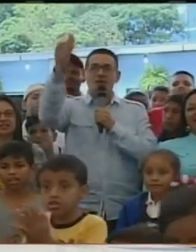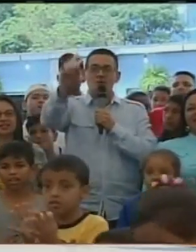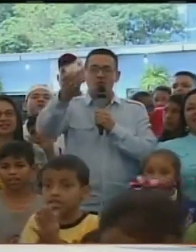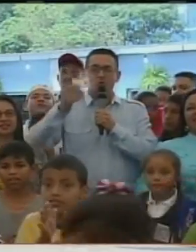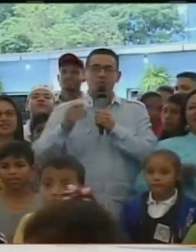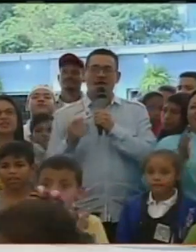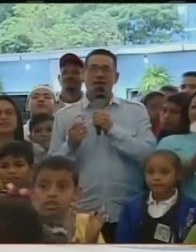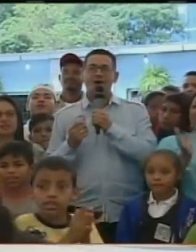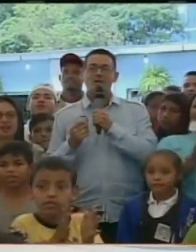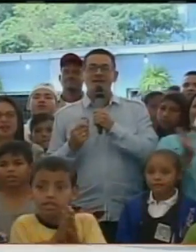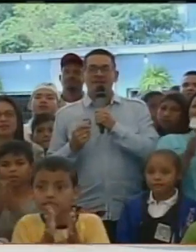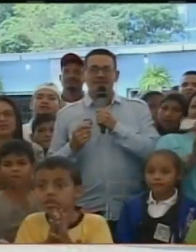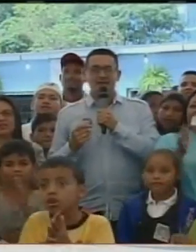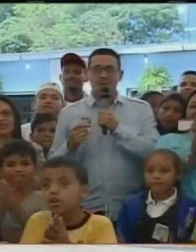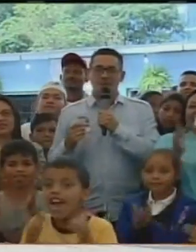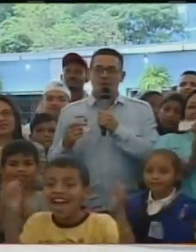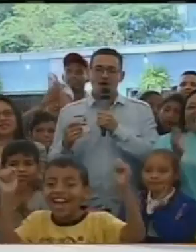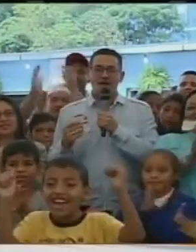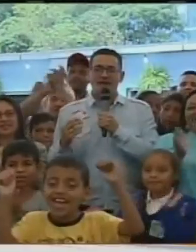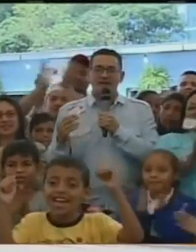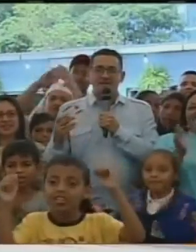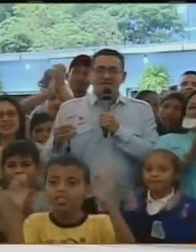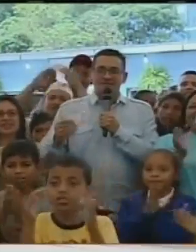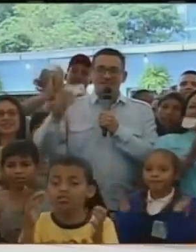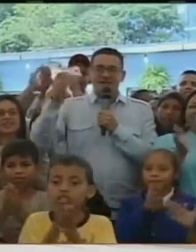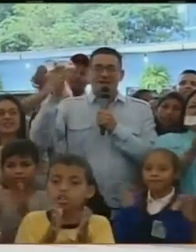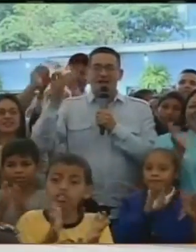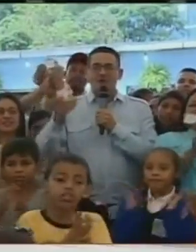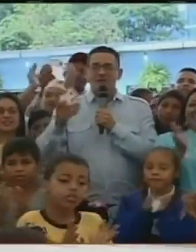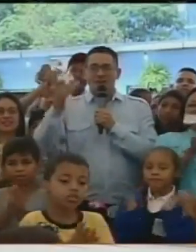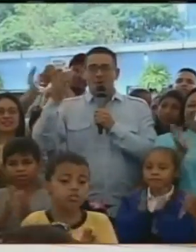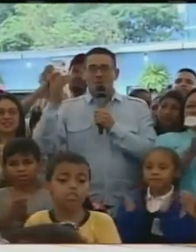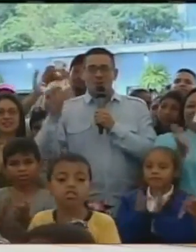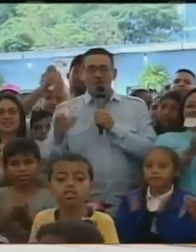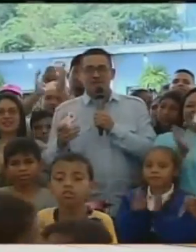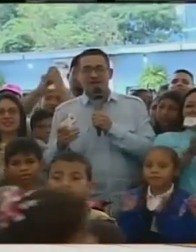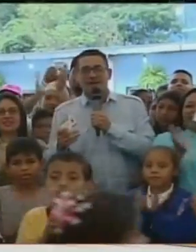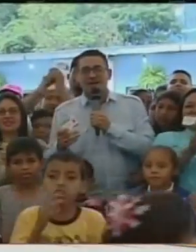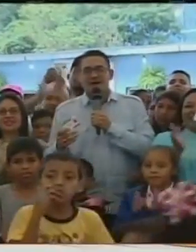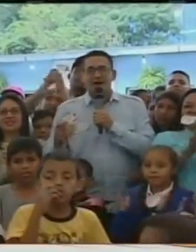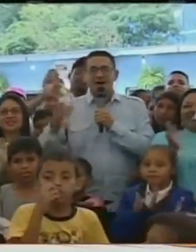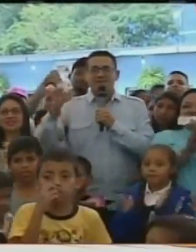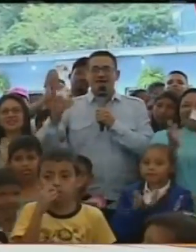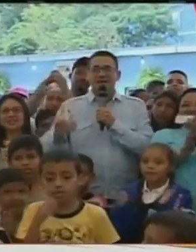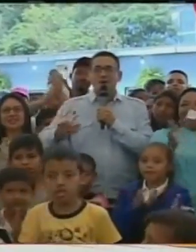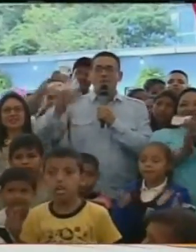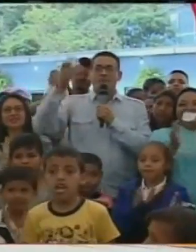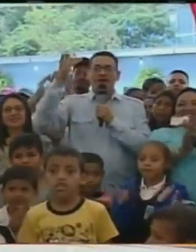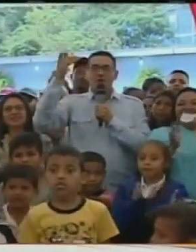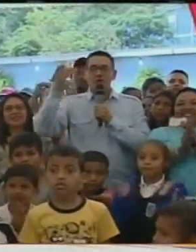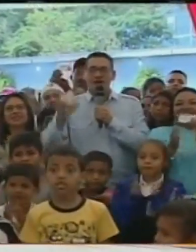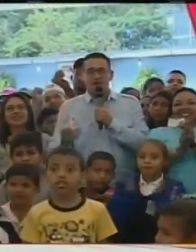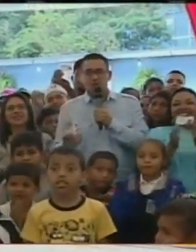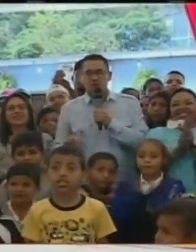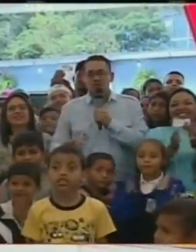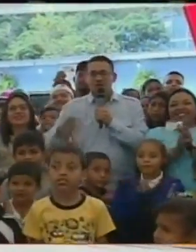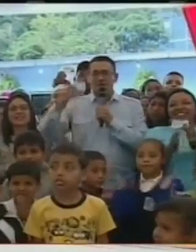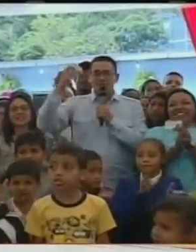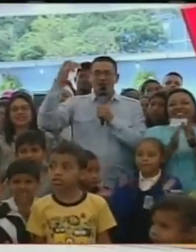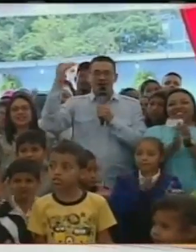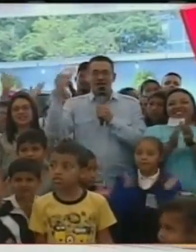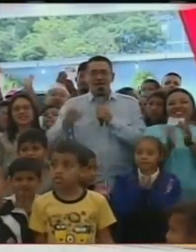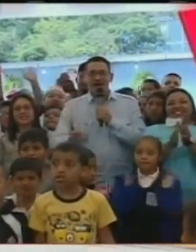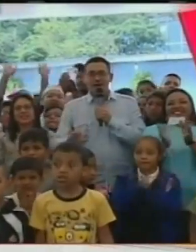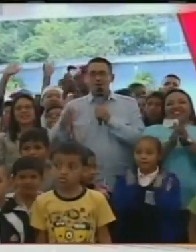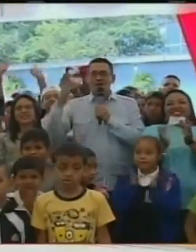felicidad, esos anuncios que usted acaba de aprobar y se acaban de comprometer a ser los pregoneros